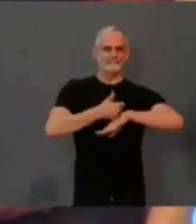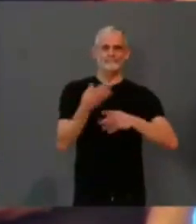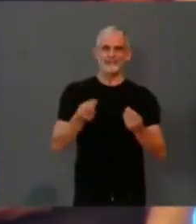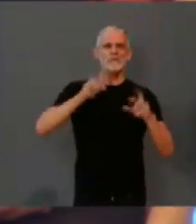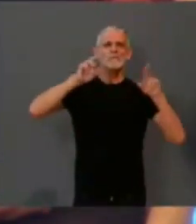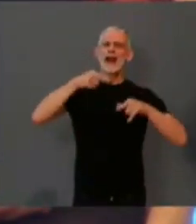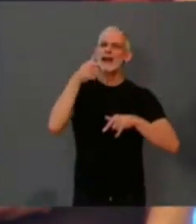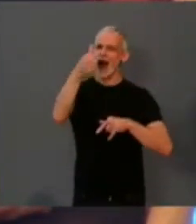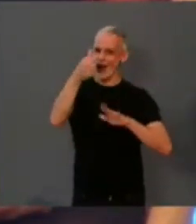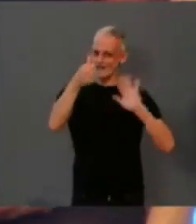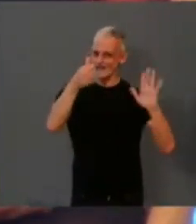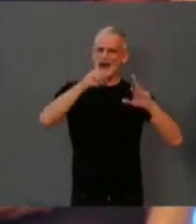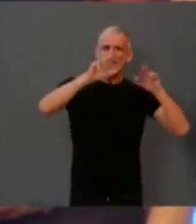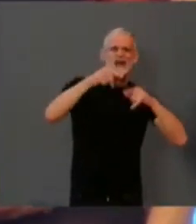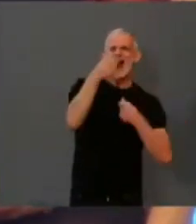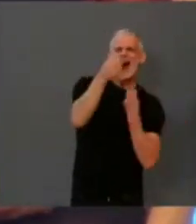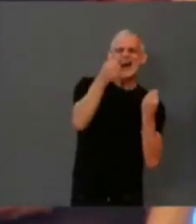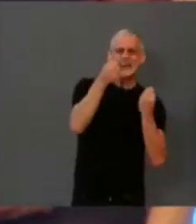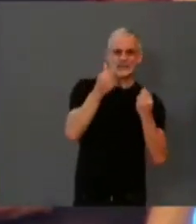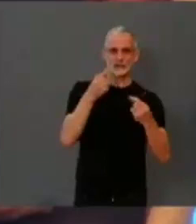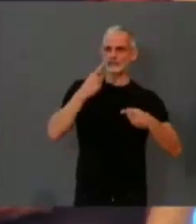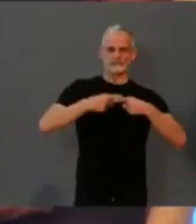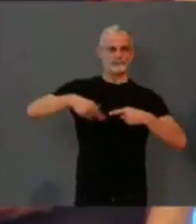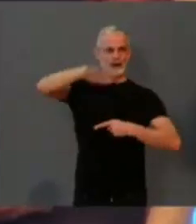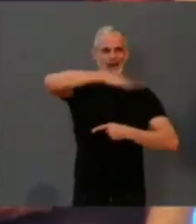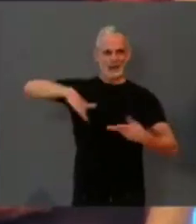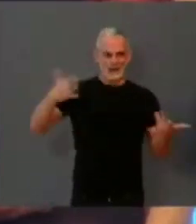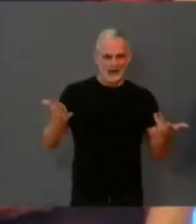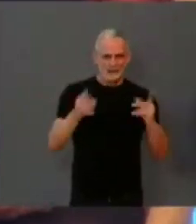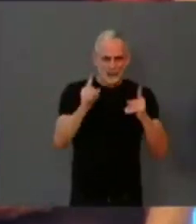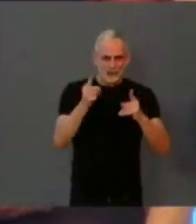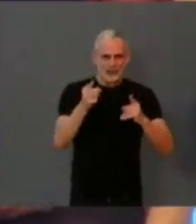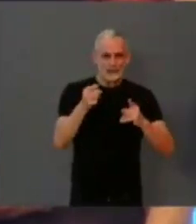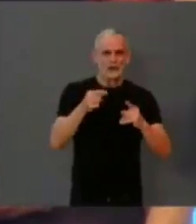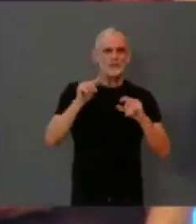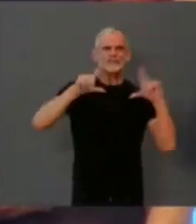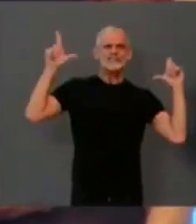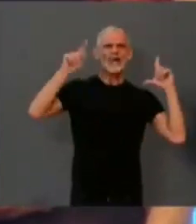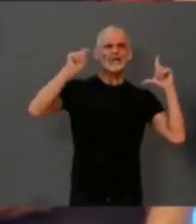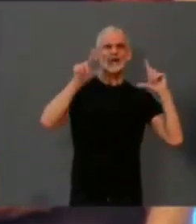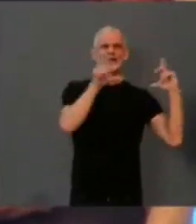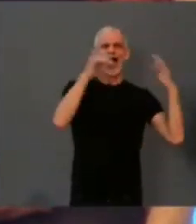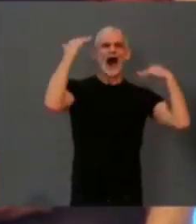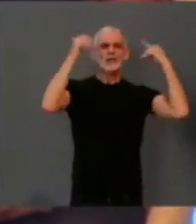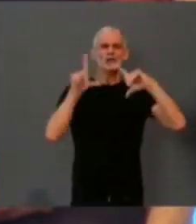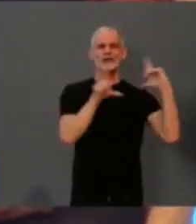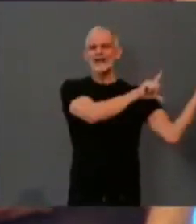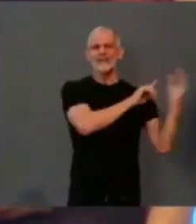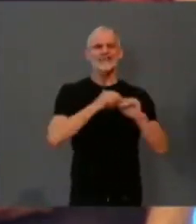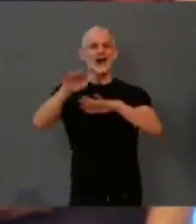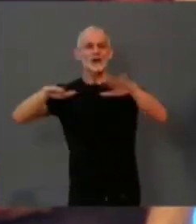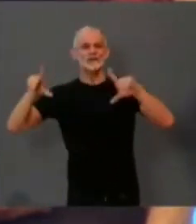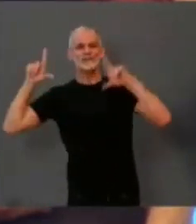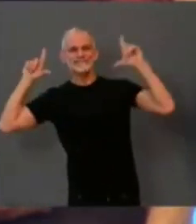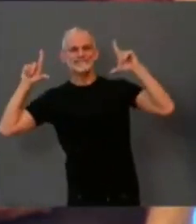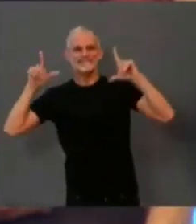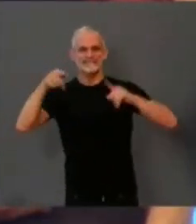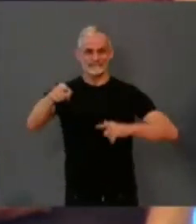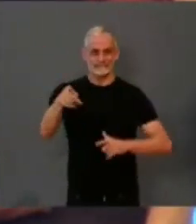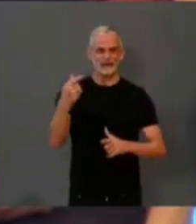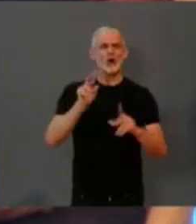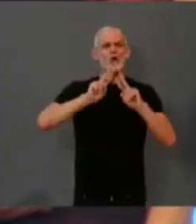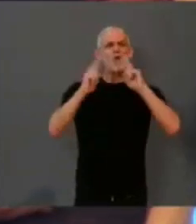en el plan el plan es un evento en que son protagonistas y unicef Argentina